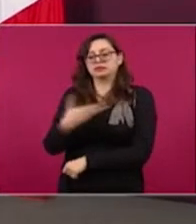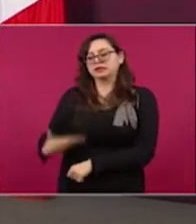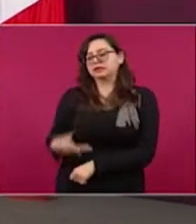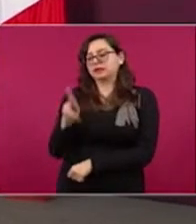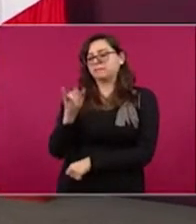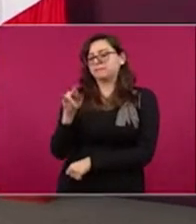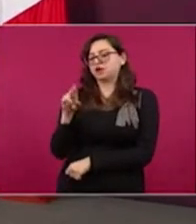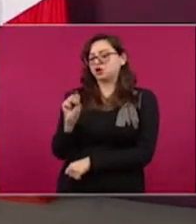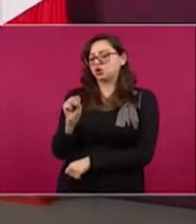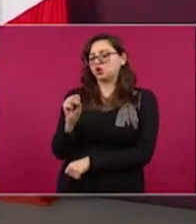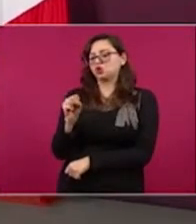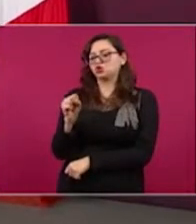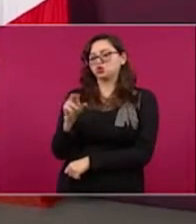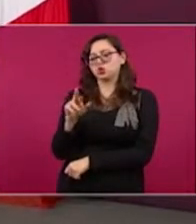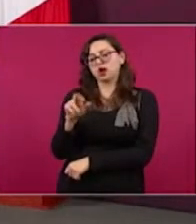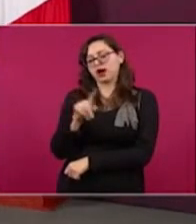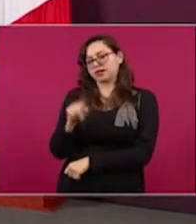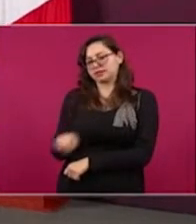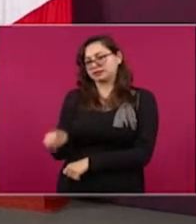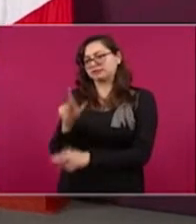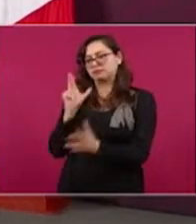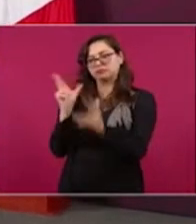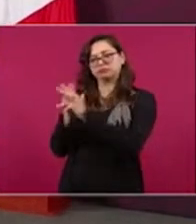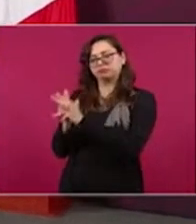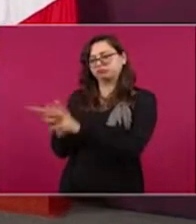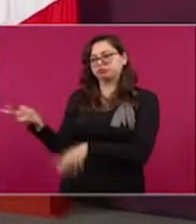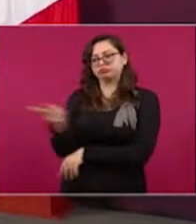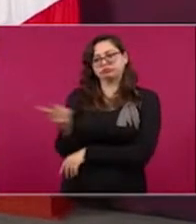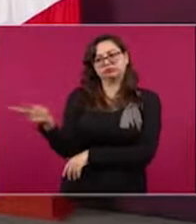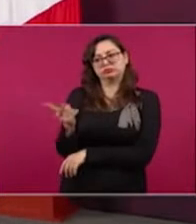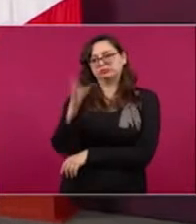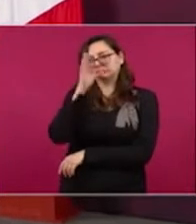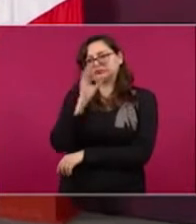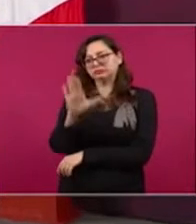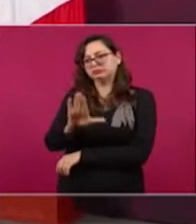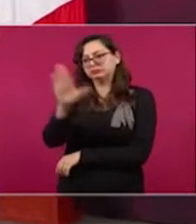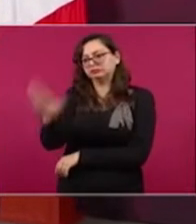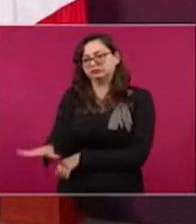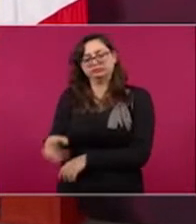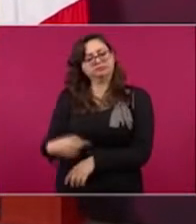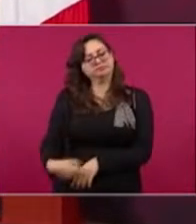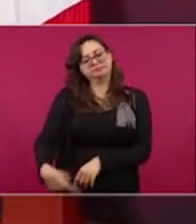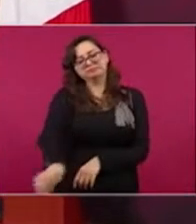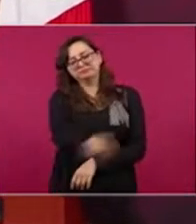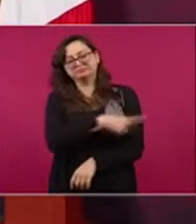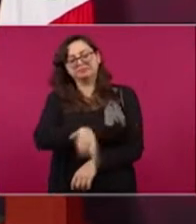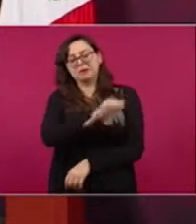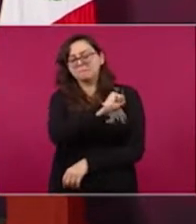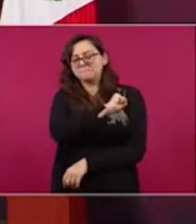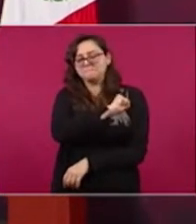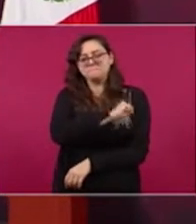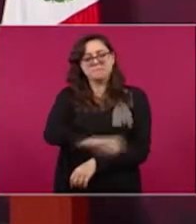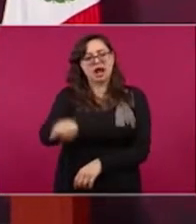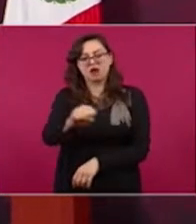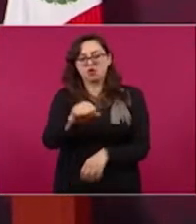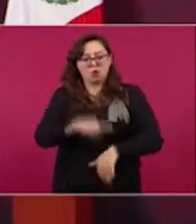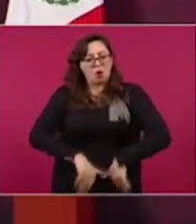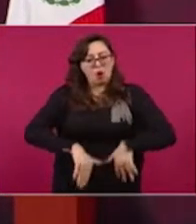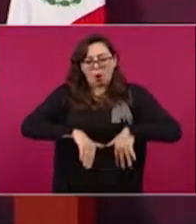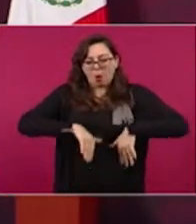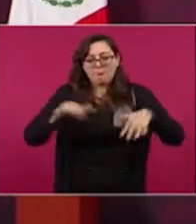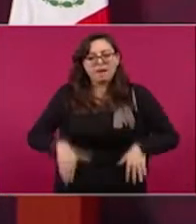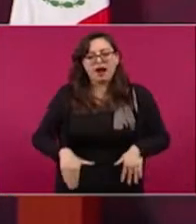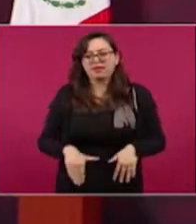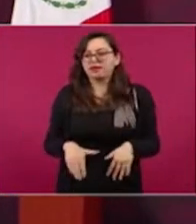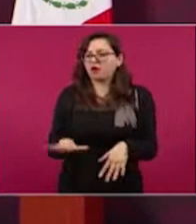en la mina de pasta de conchos en Coahuila, esto en febrero de 2006. Vamos a escuchar a continuación al presidente de México, Andrés Manuel